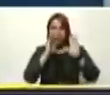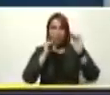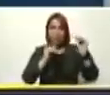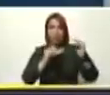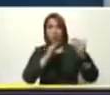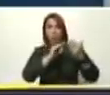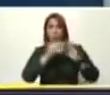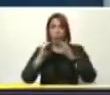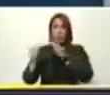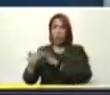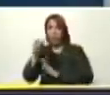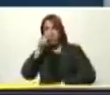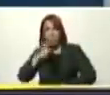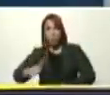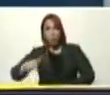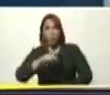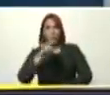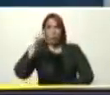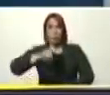pueblo que necesita?